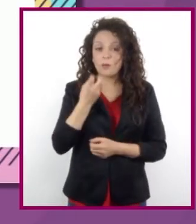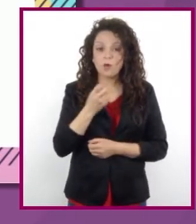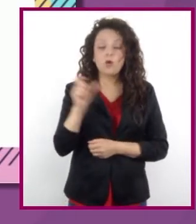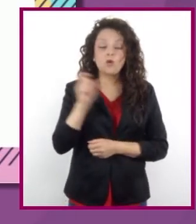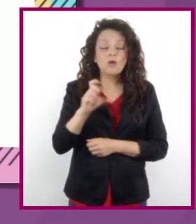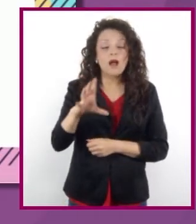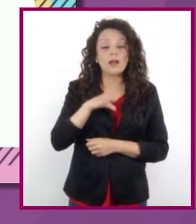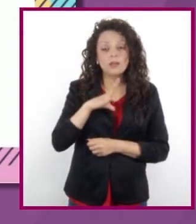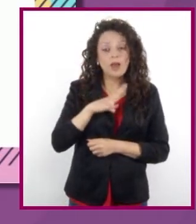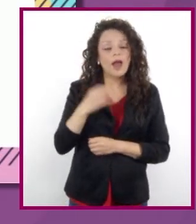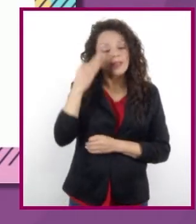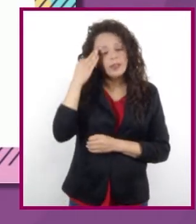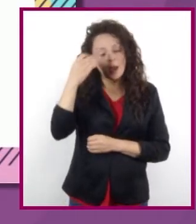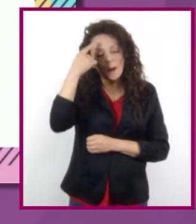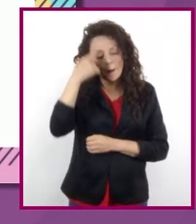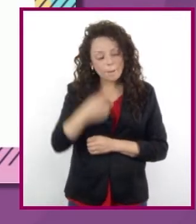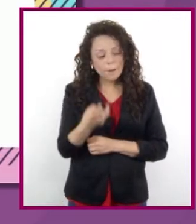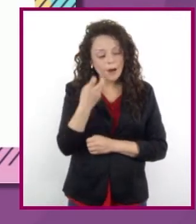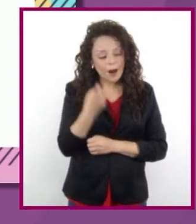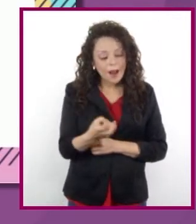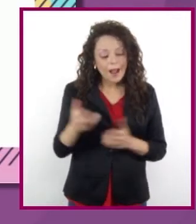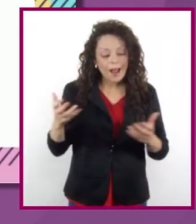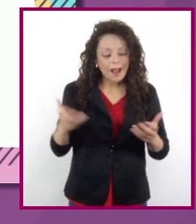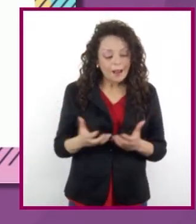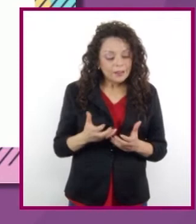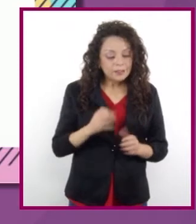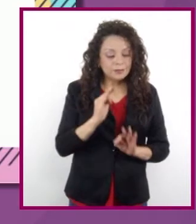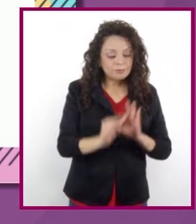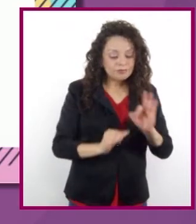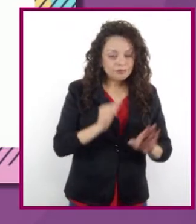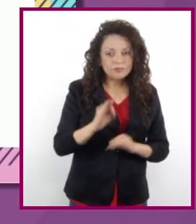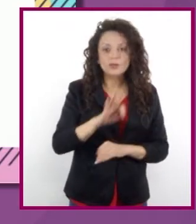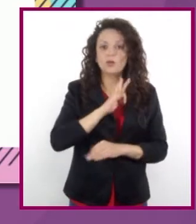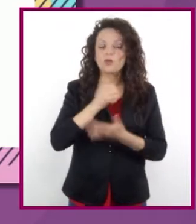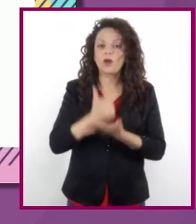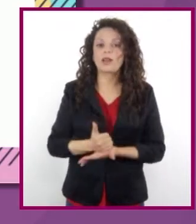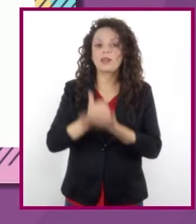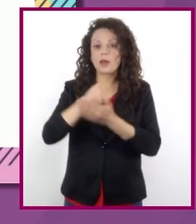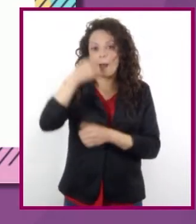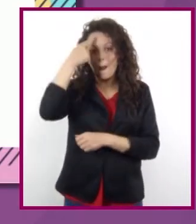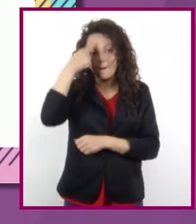tiempo para realizar estas actividades, ayudará a que se sientan menos estresados.